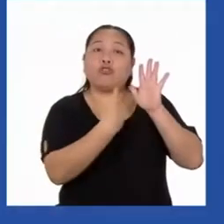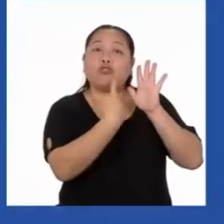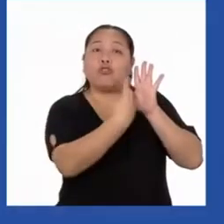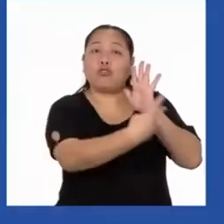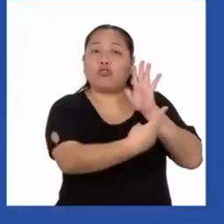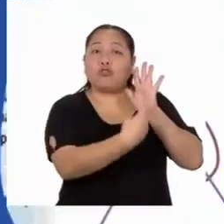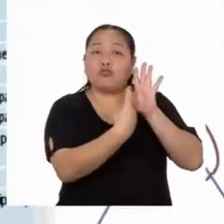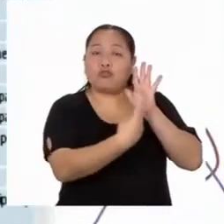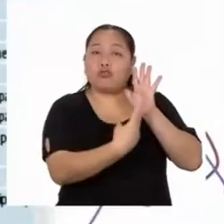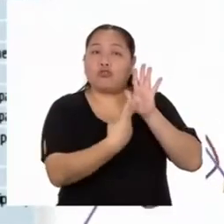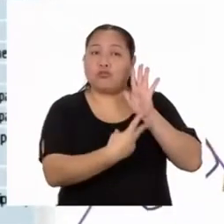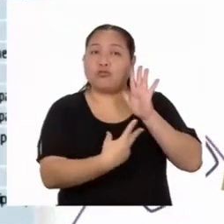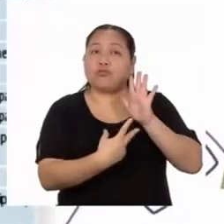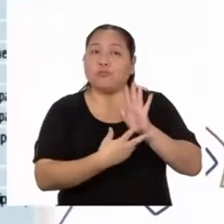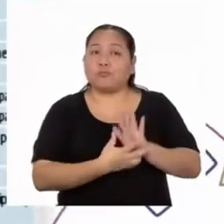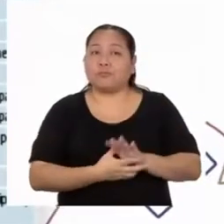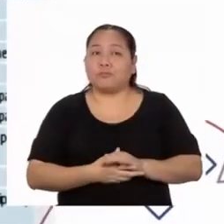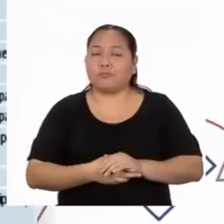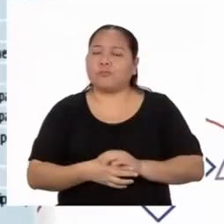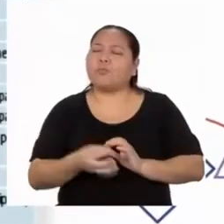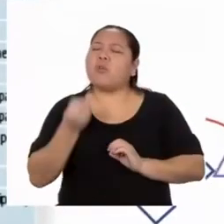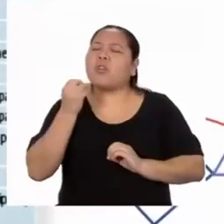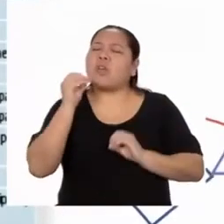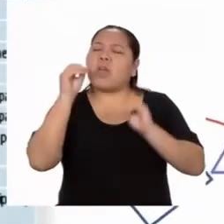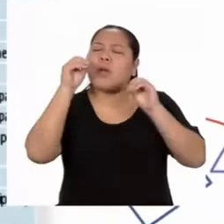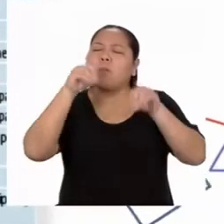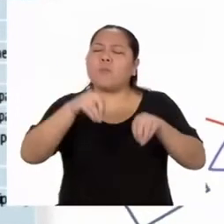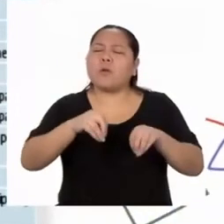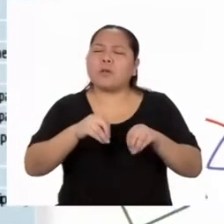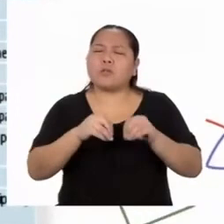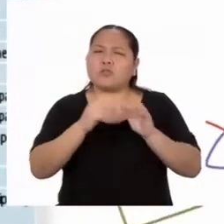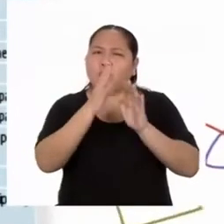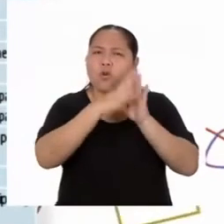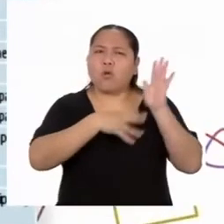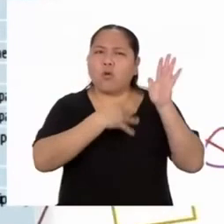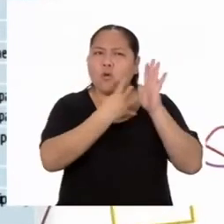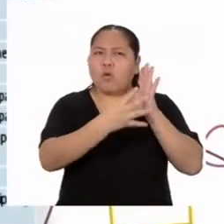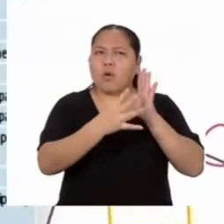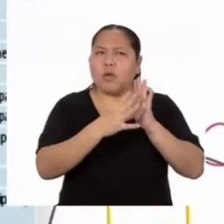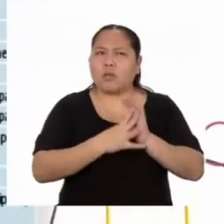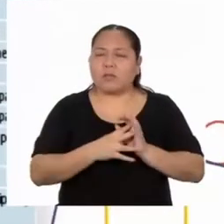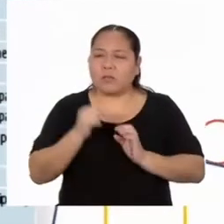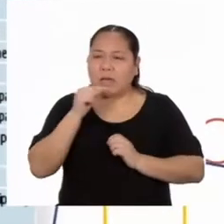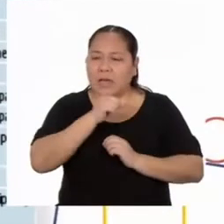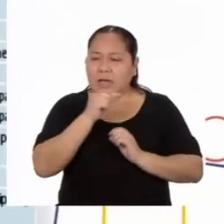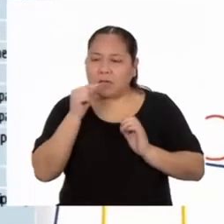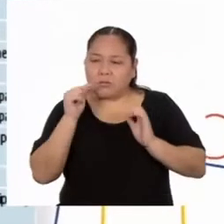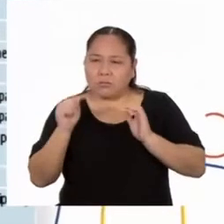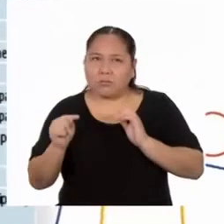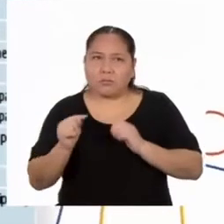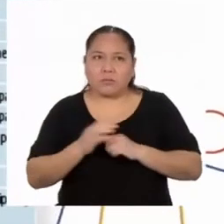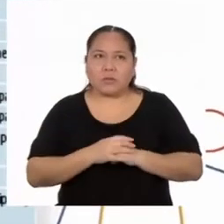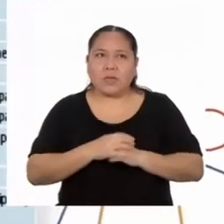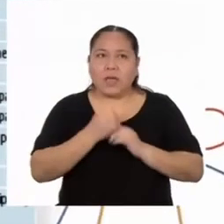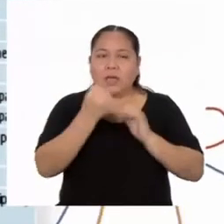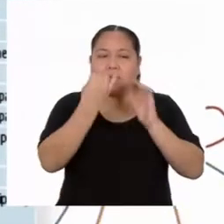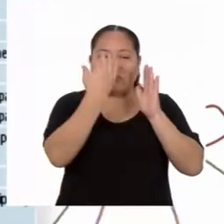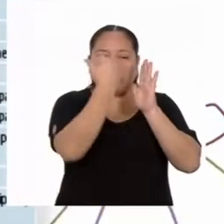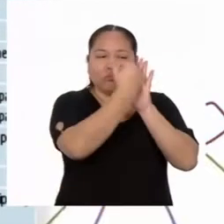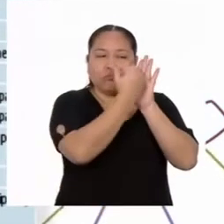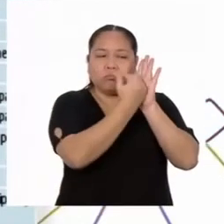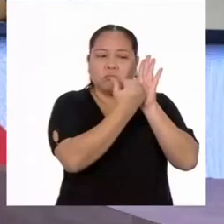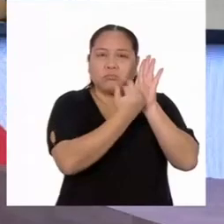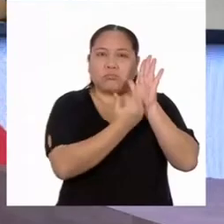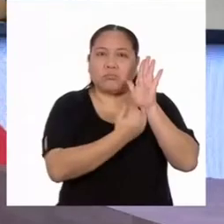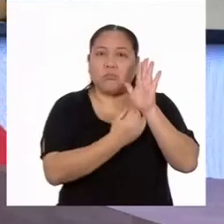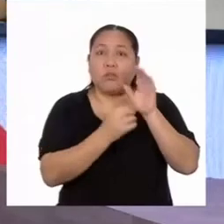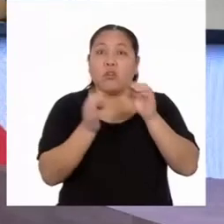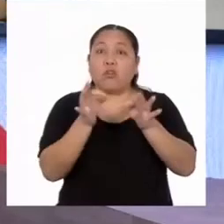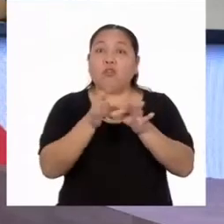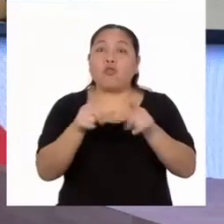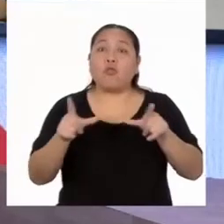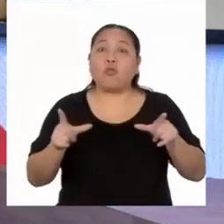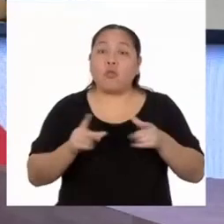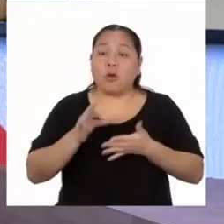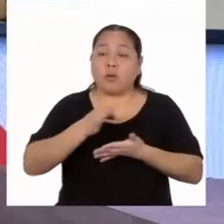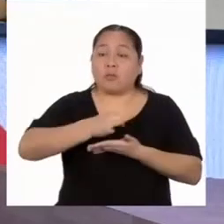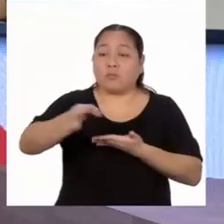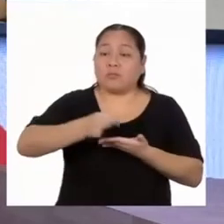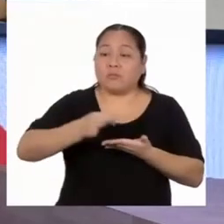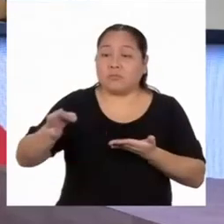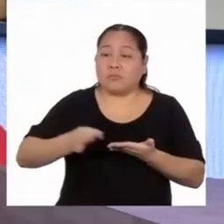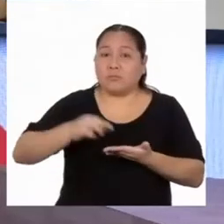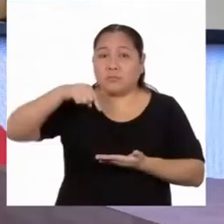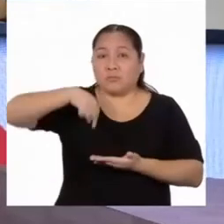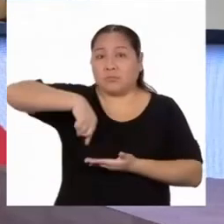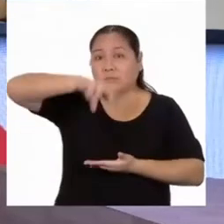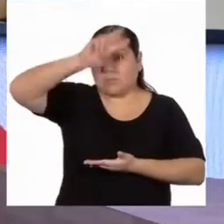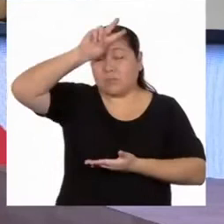los cuadros? Por lo que veo en los cuadros, están nombrados varios departamentos del Perú. Así que imagino que